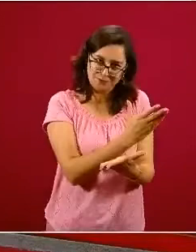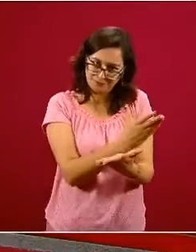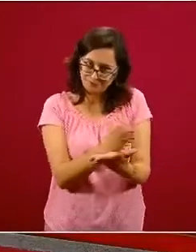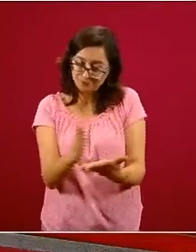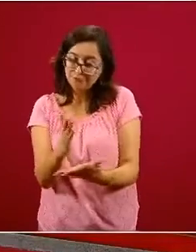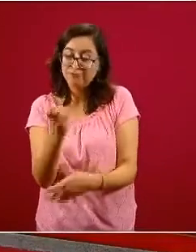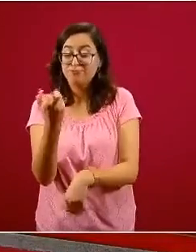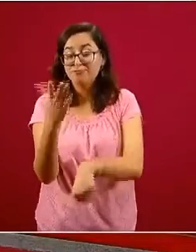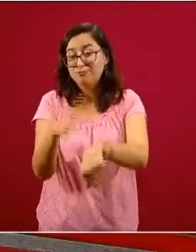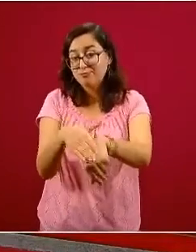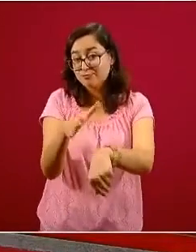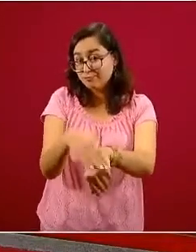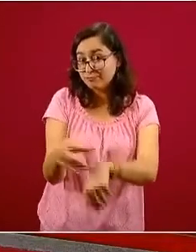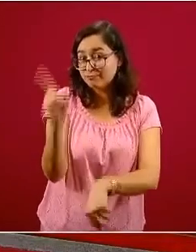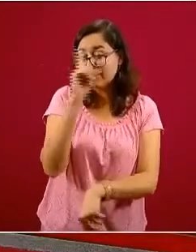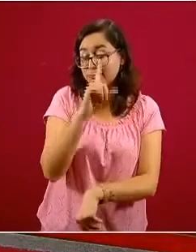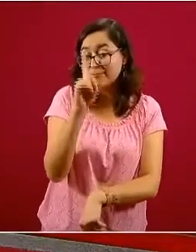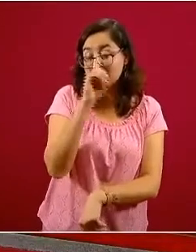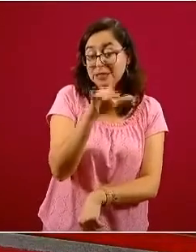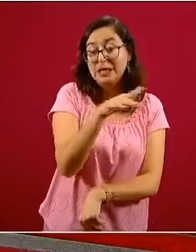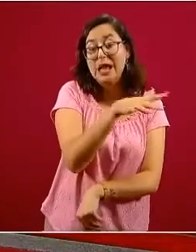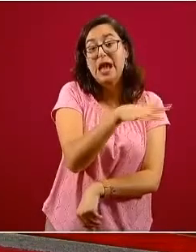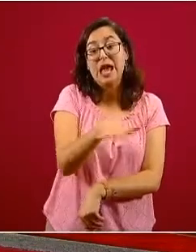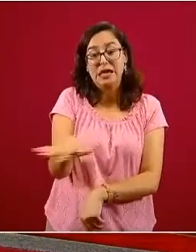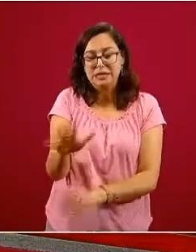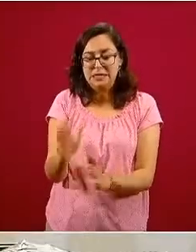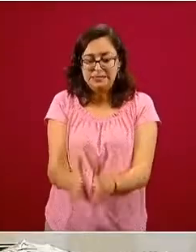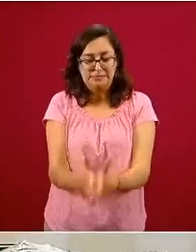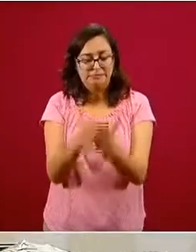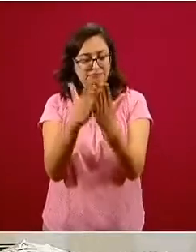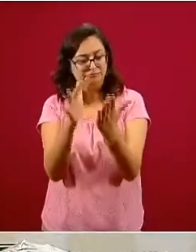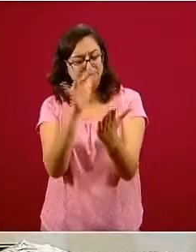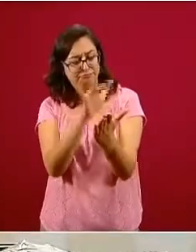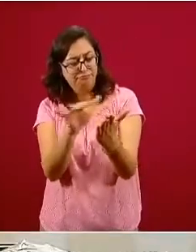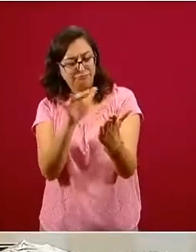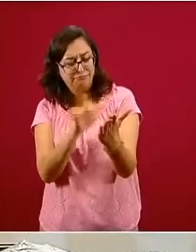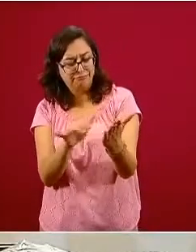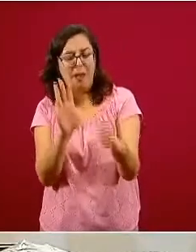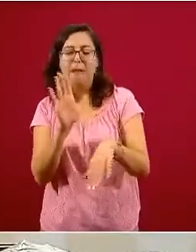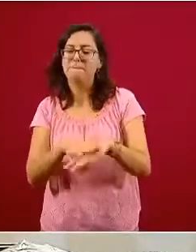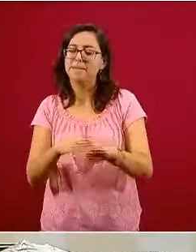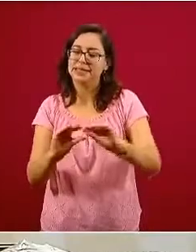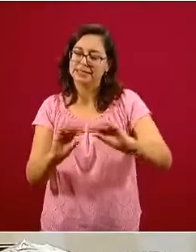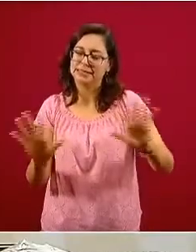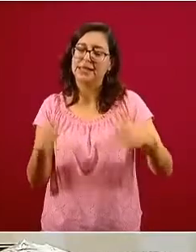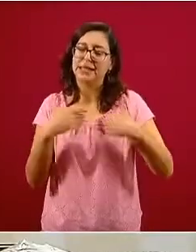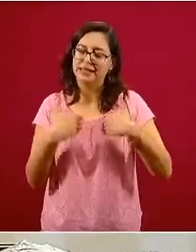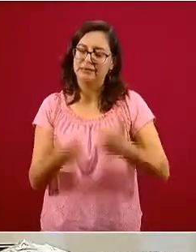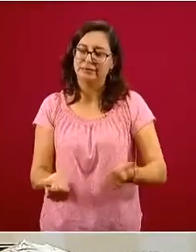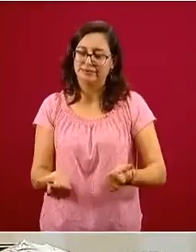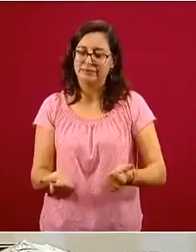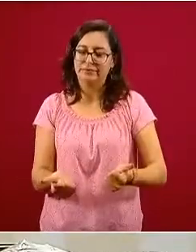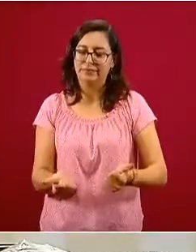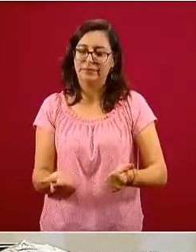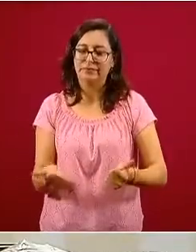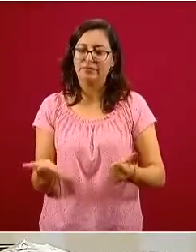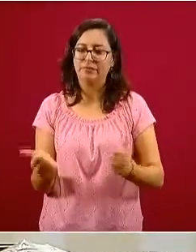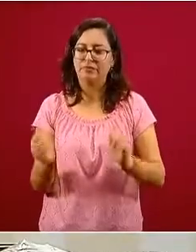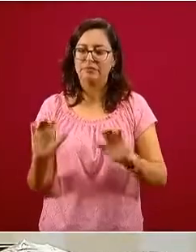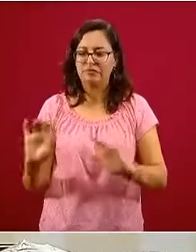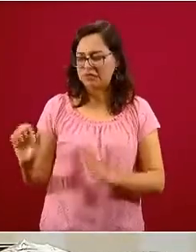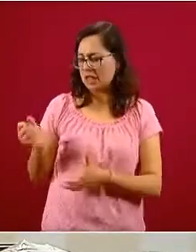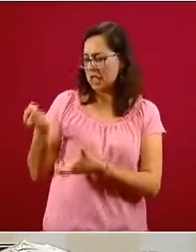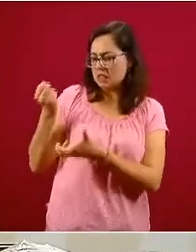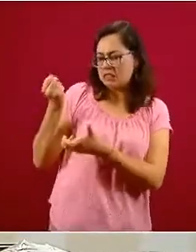una recomendación general. Leyendo el libro hay un poquito de más especificidad. No es tanto el